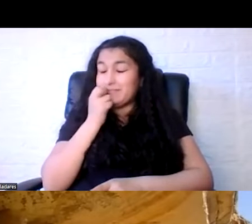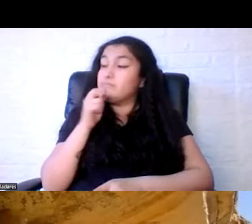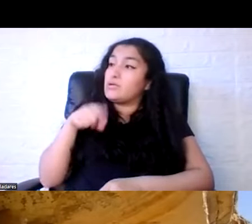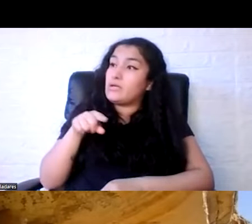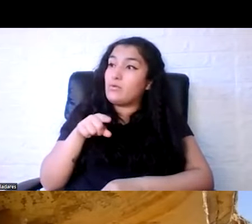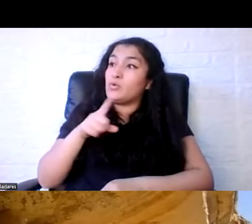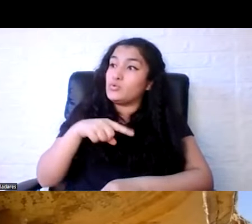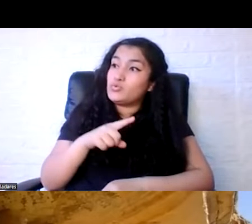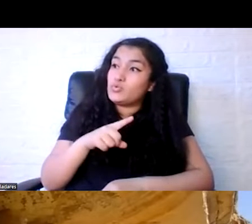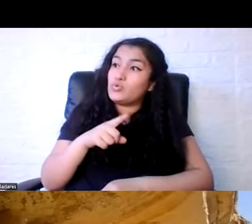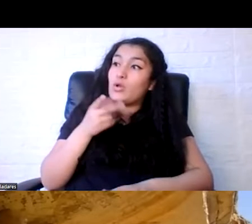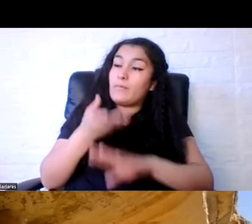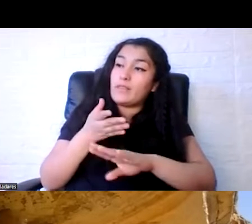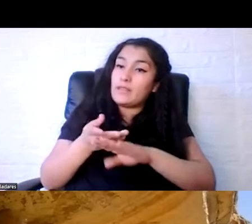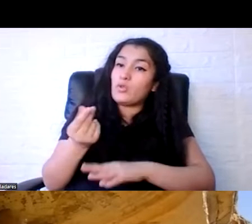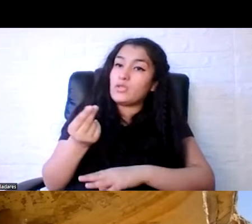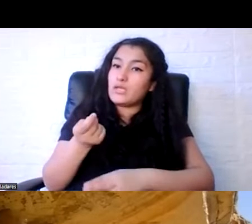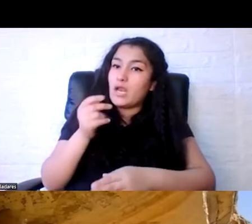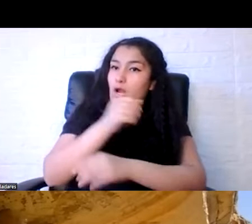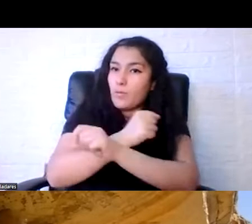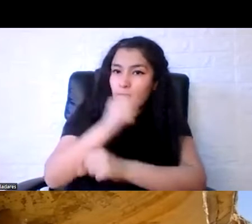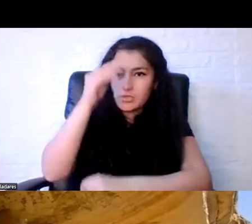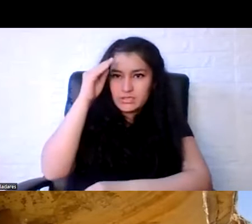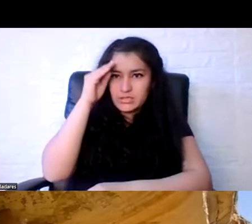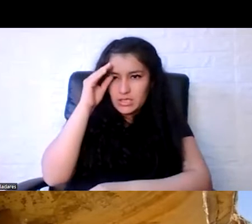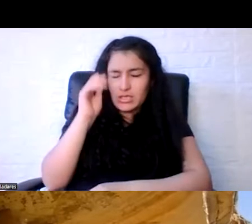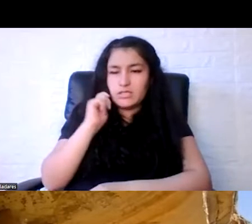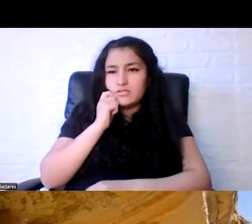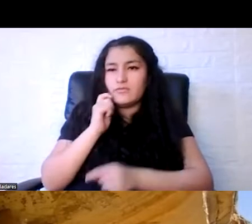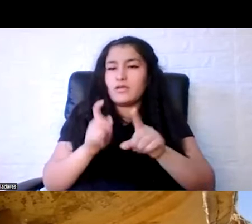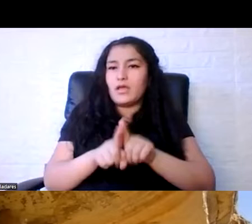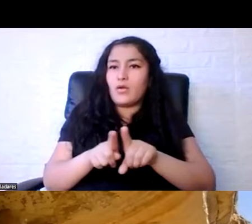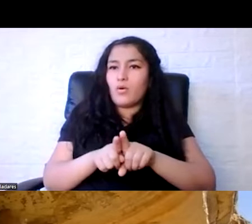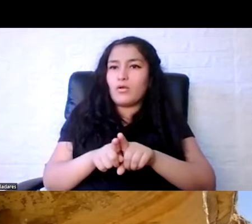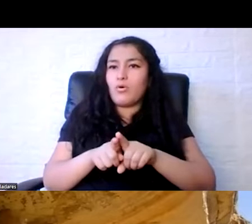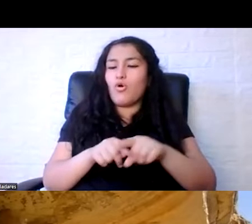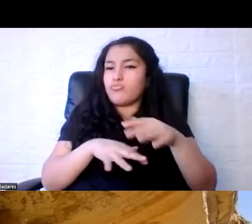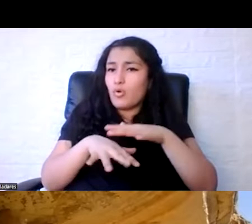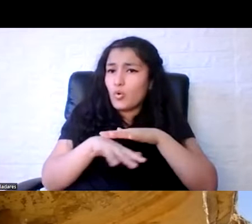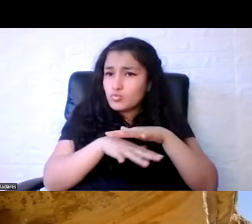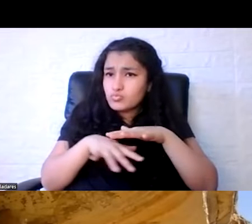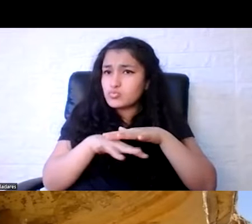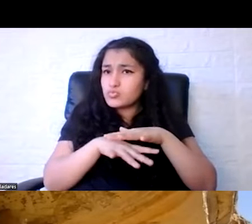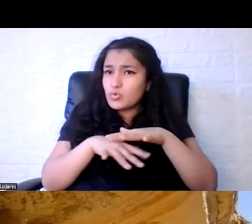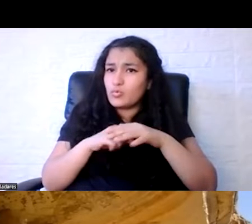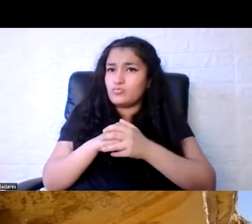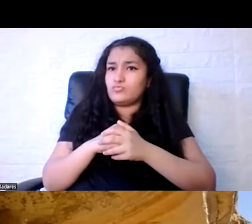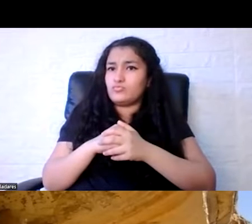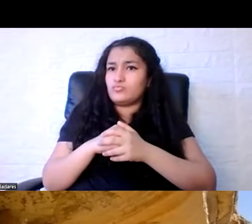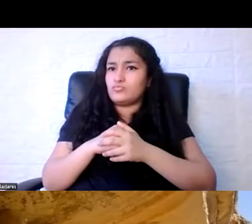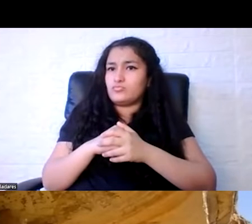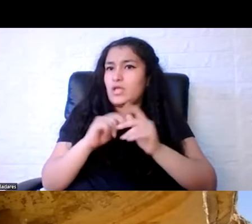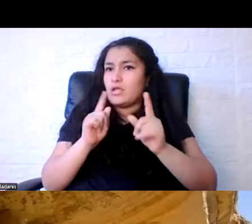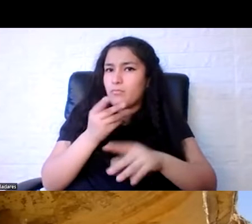policías. Pues es realmente como una forma de corrupción, el cobro de cuotas,